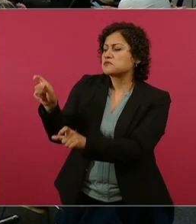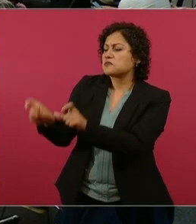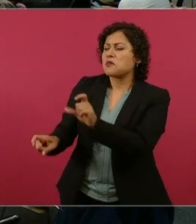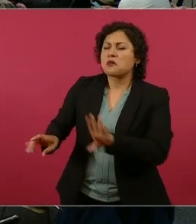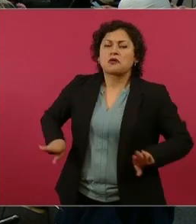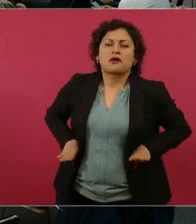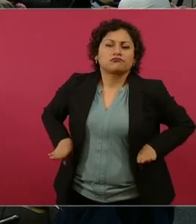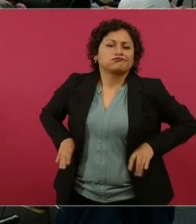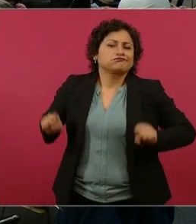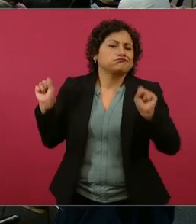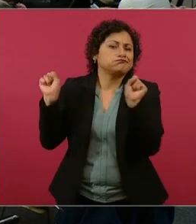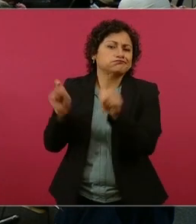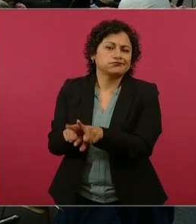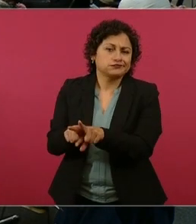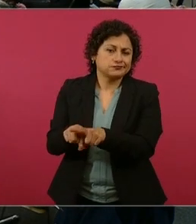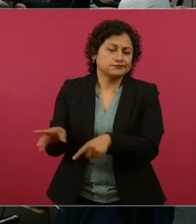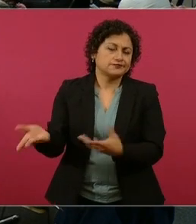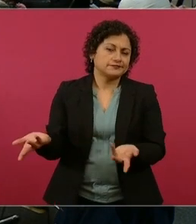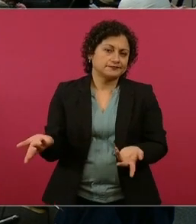Entonces,